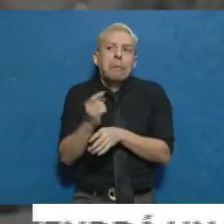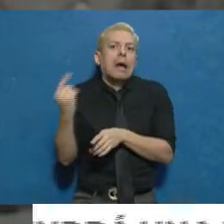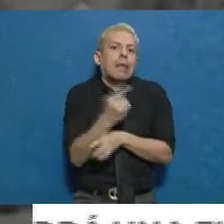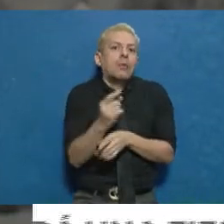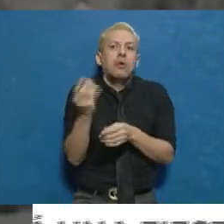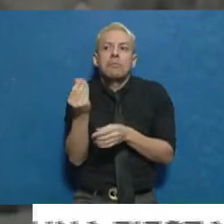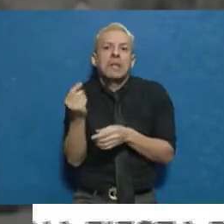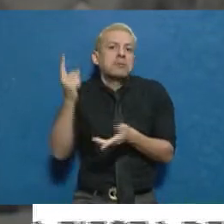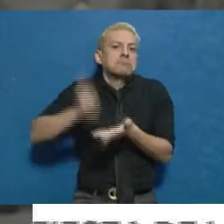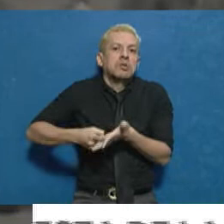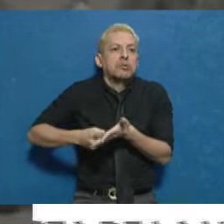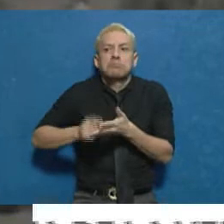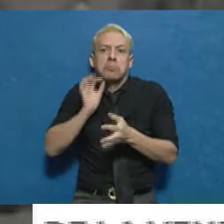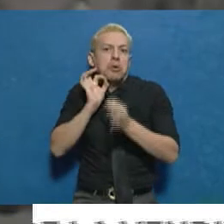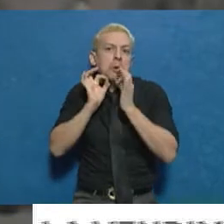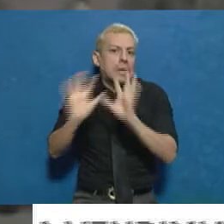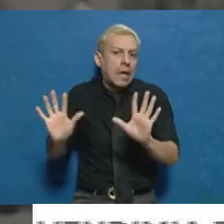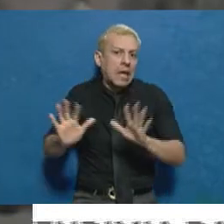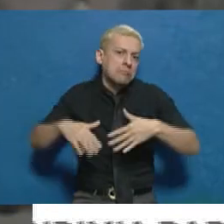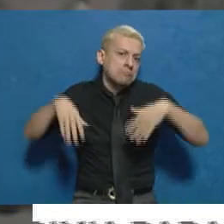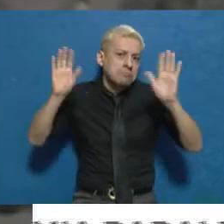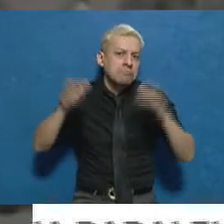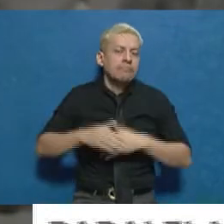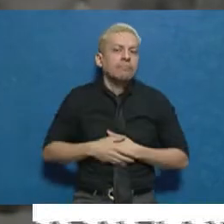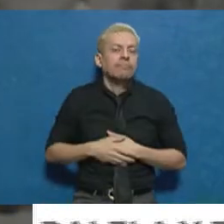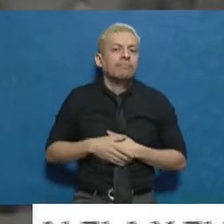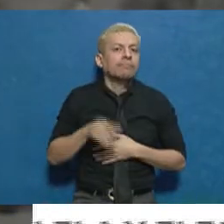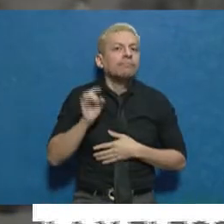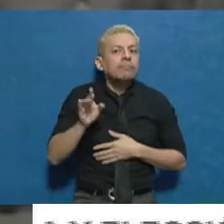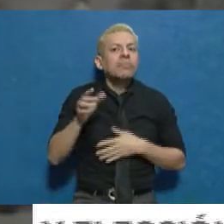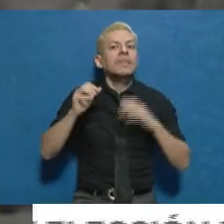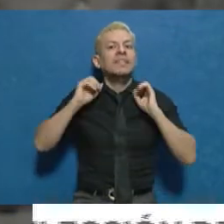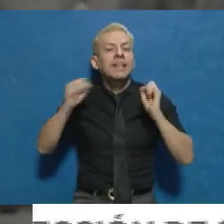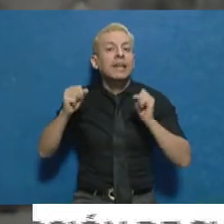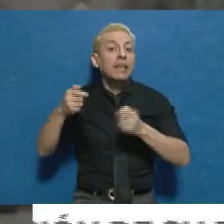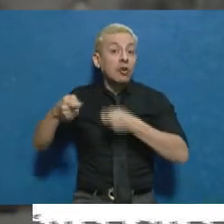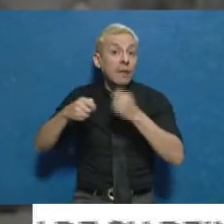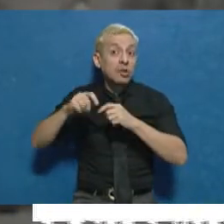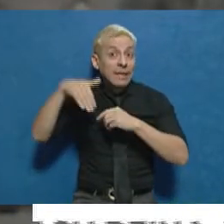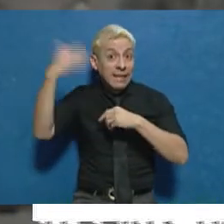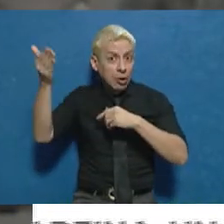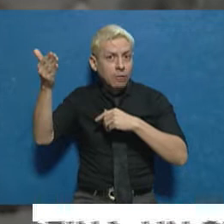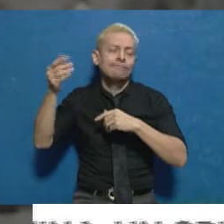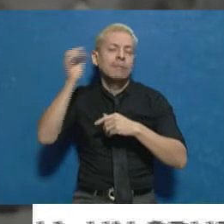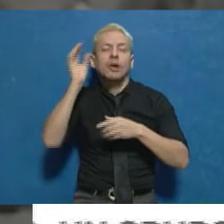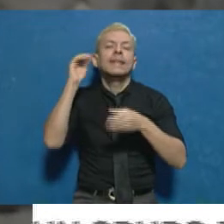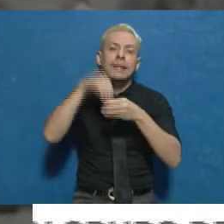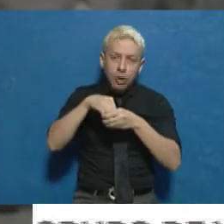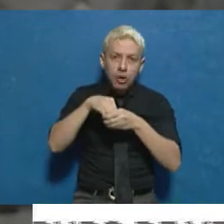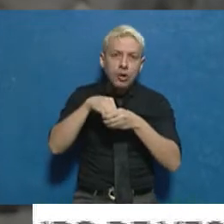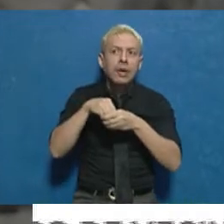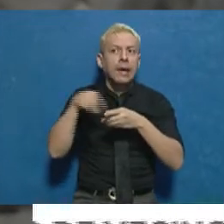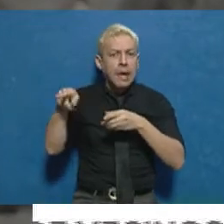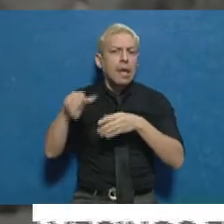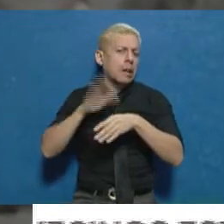queda liberado siempre a la supervisión de la Secretaría de Comercio Interior, y por lo